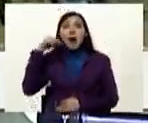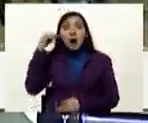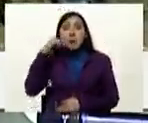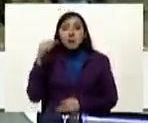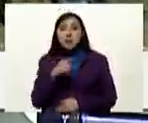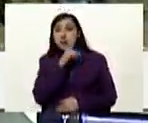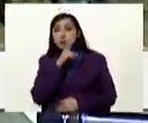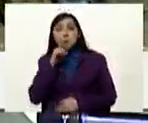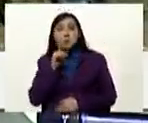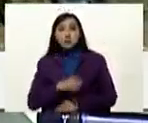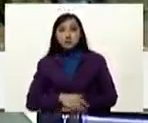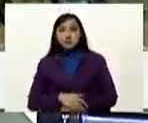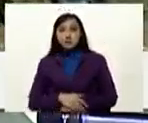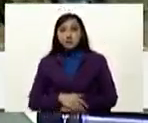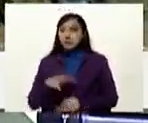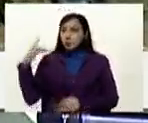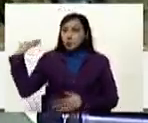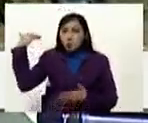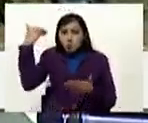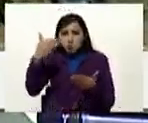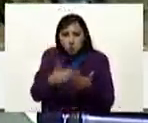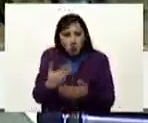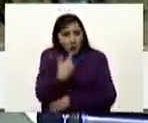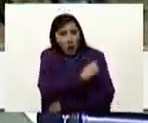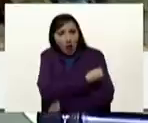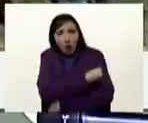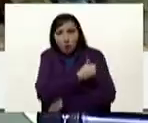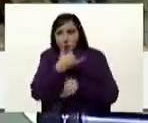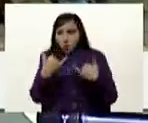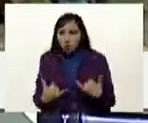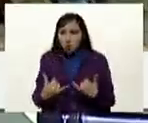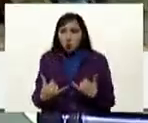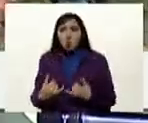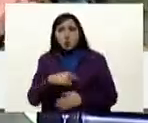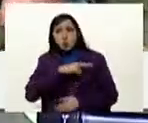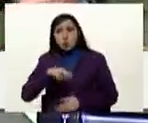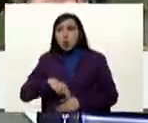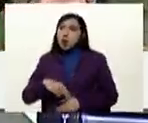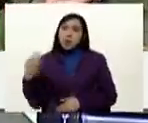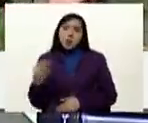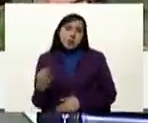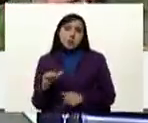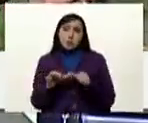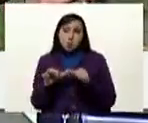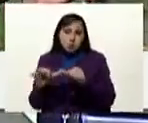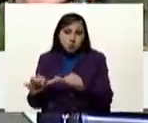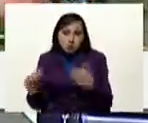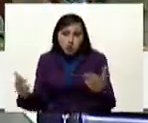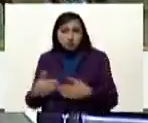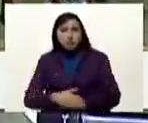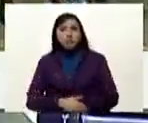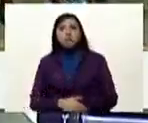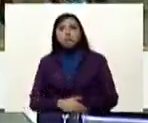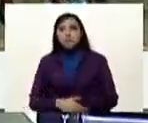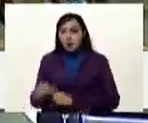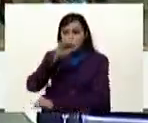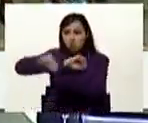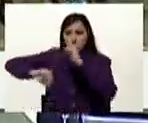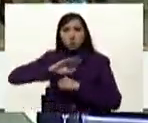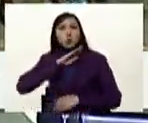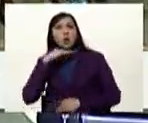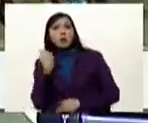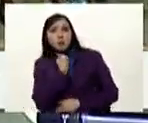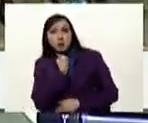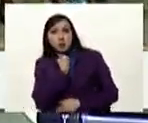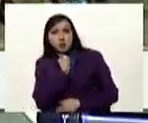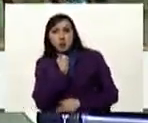de tantos años, la vacuna contra la fiebre amarilla que le ponen a uno es para siempre, ¿verdad? Esa vacuna